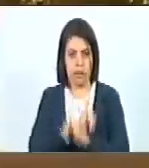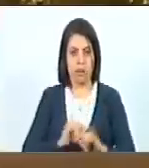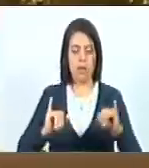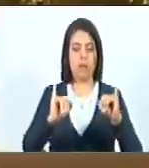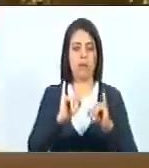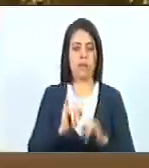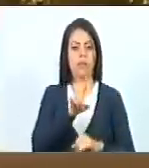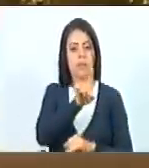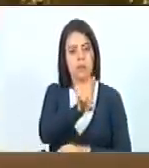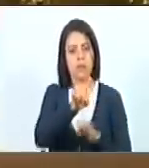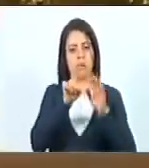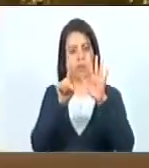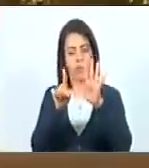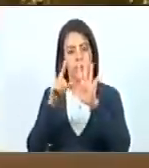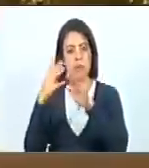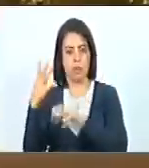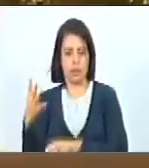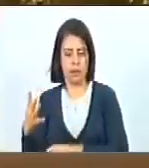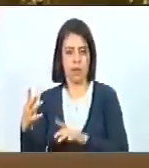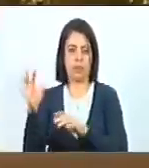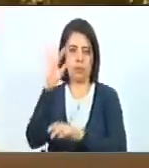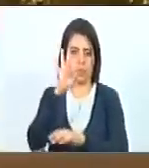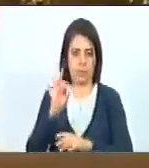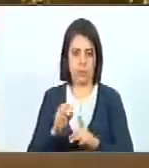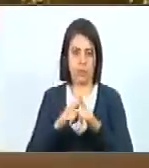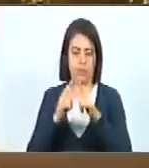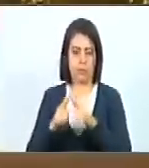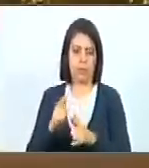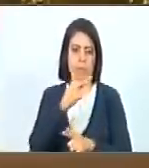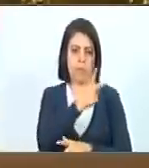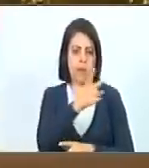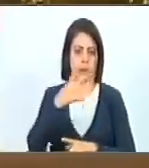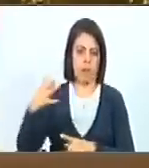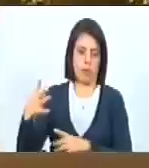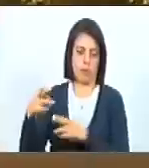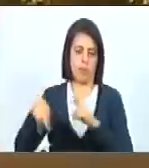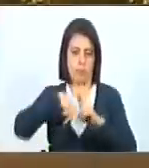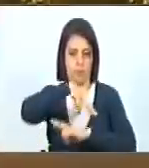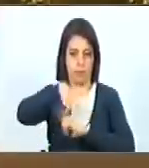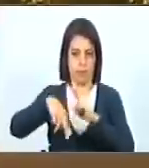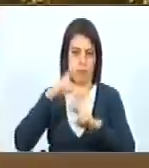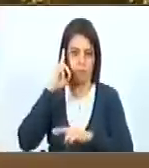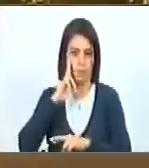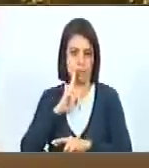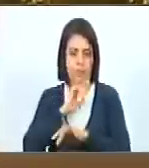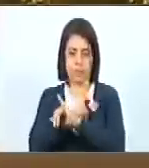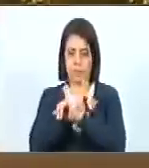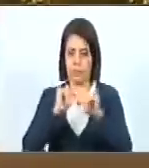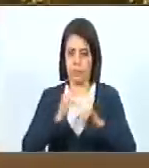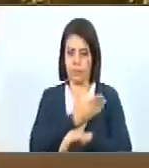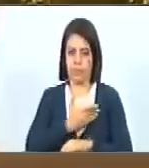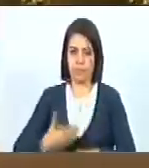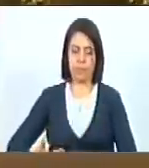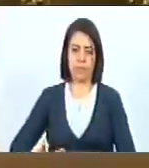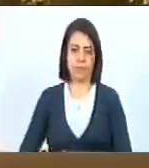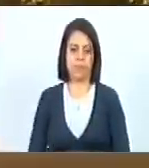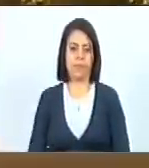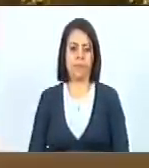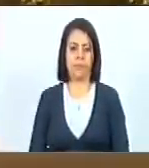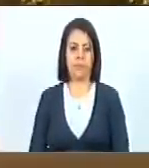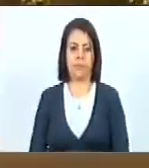Independencia, 164 de la Federación y 24 de la Revolución Bolivariana. Es todo, ciudadano